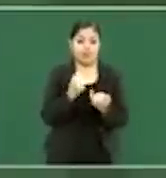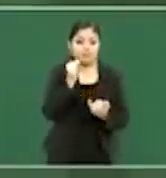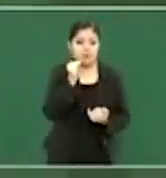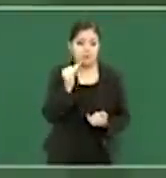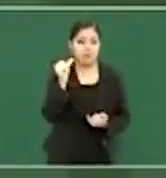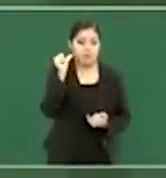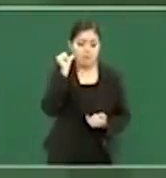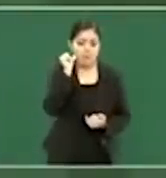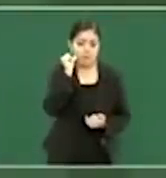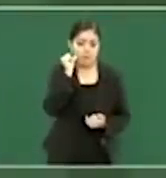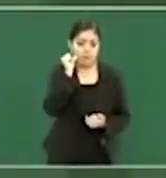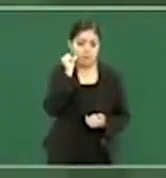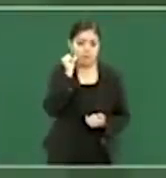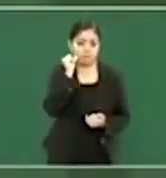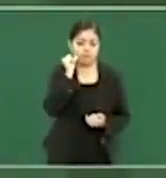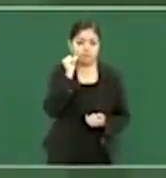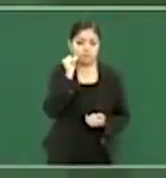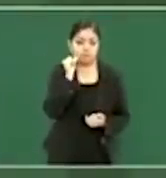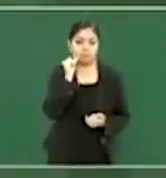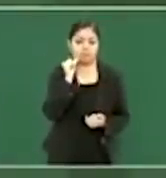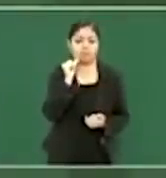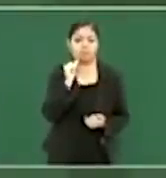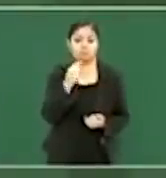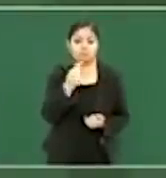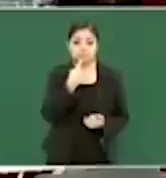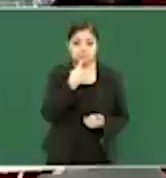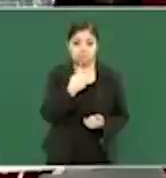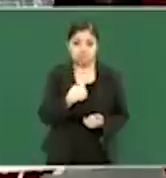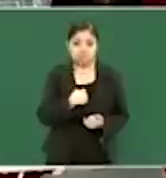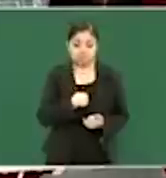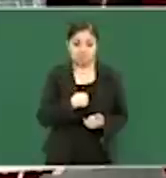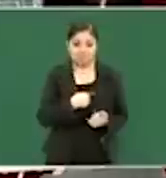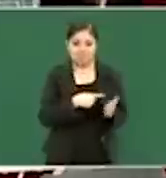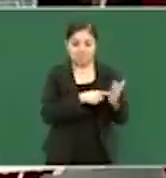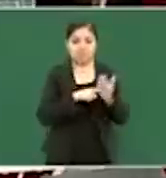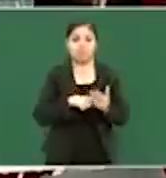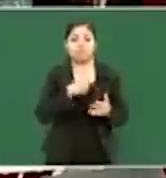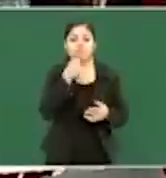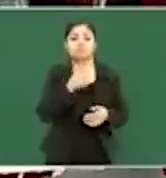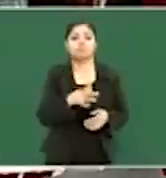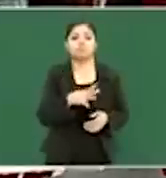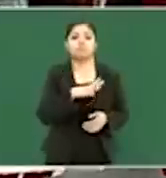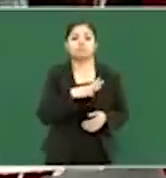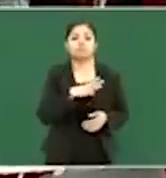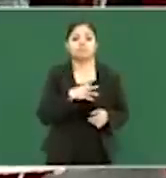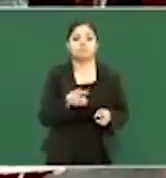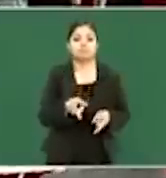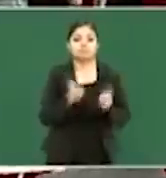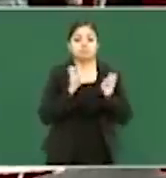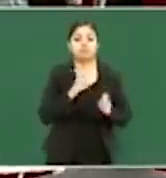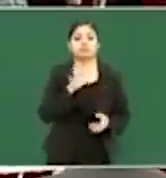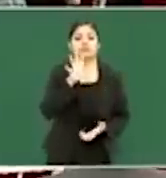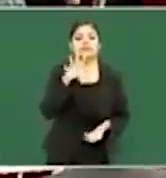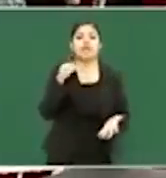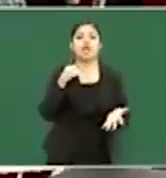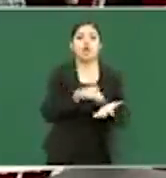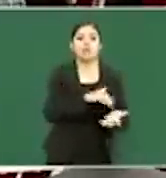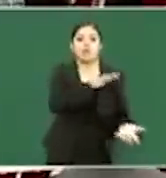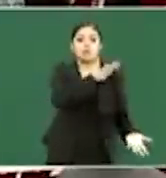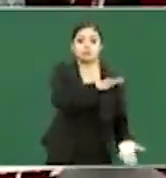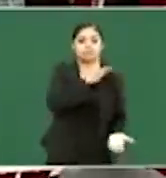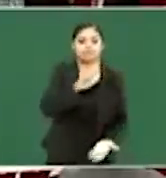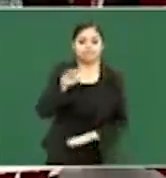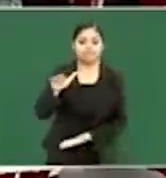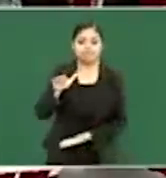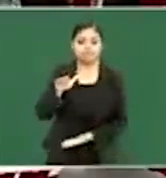según el dato que nos presentan, se robaron 5,000 barriles, pero ya